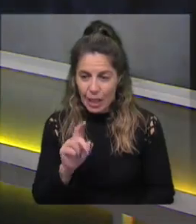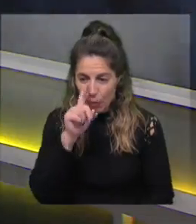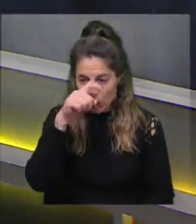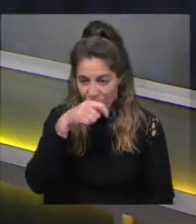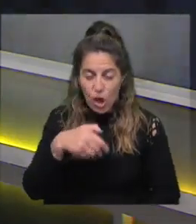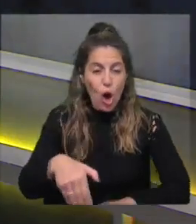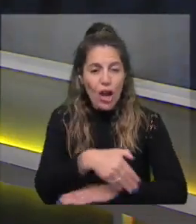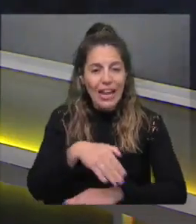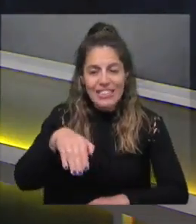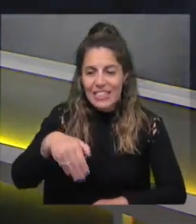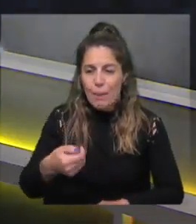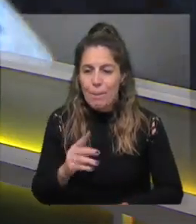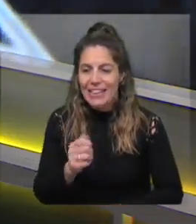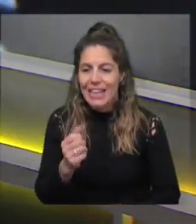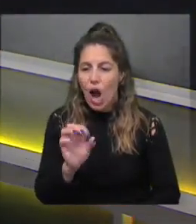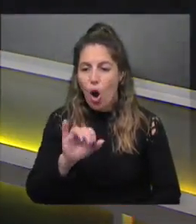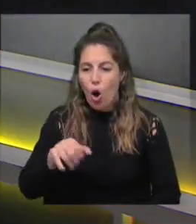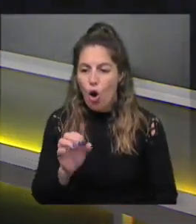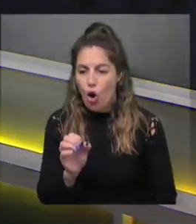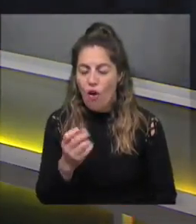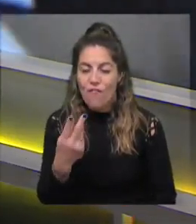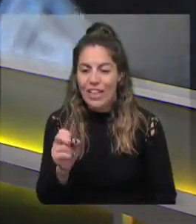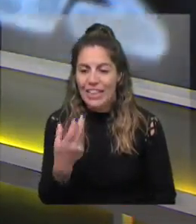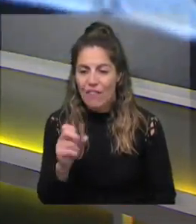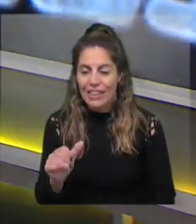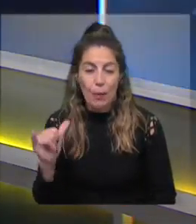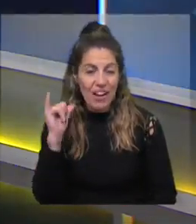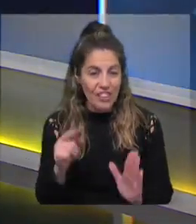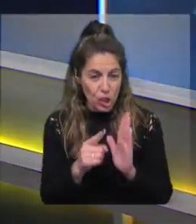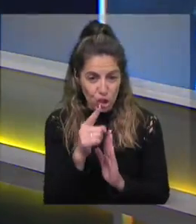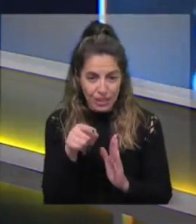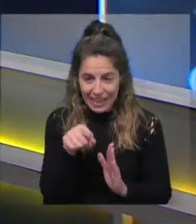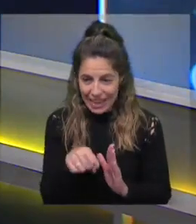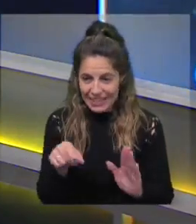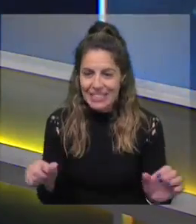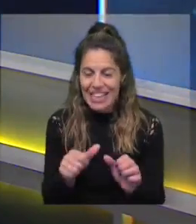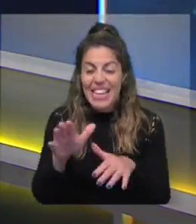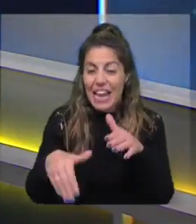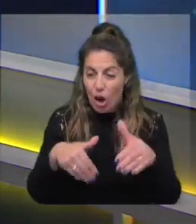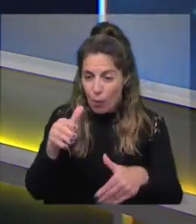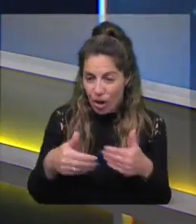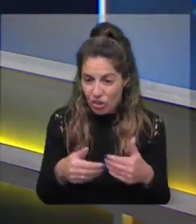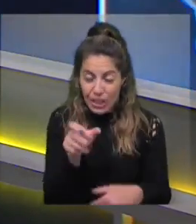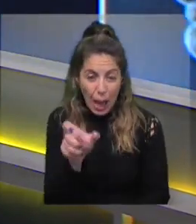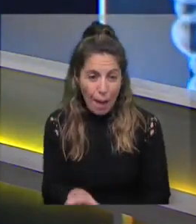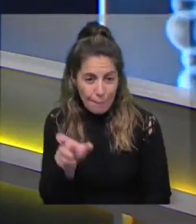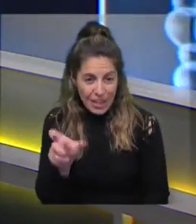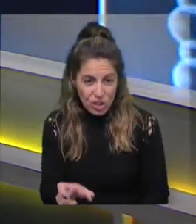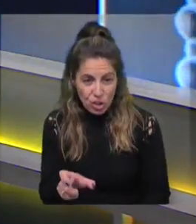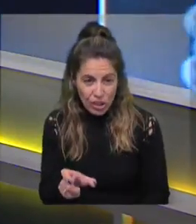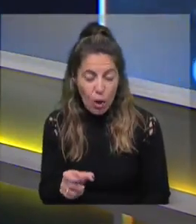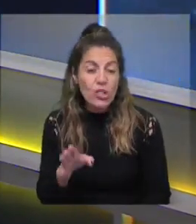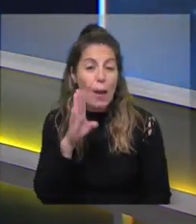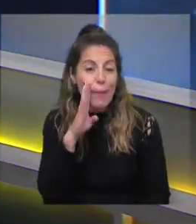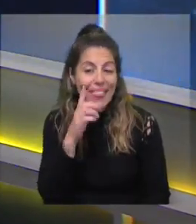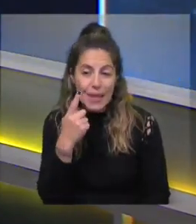calle Mataojo 2020, ahí en Malvin Norte, bueno, ahí se realiza la convocatoria a personas cuya madre